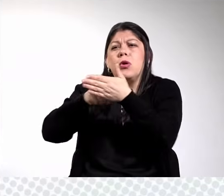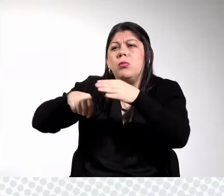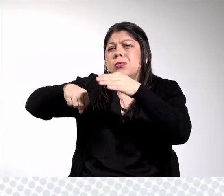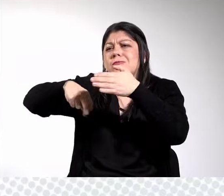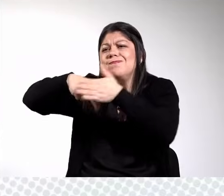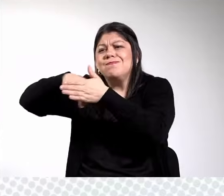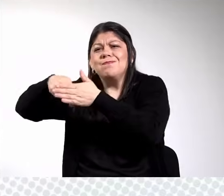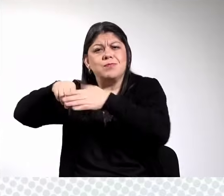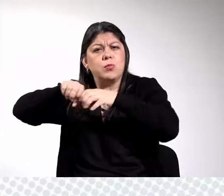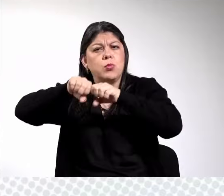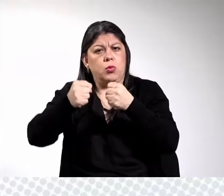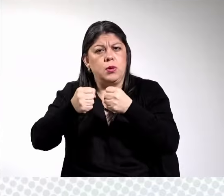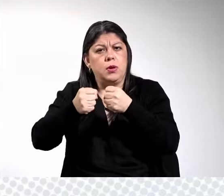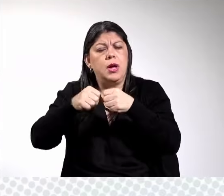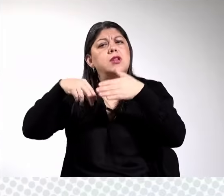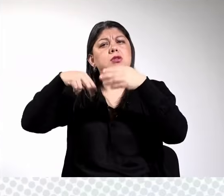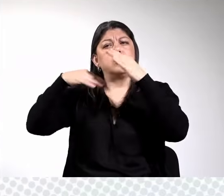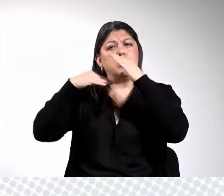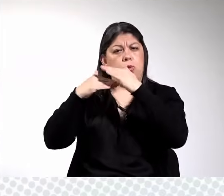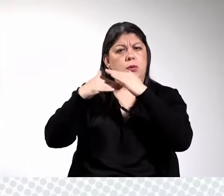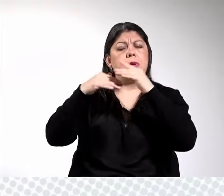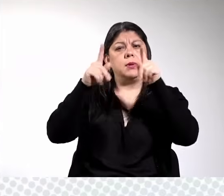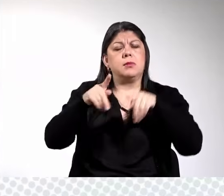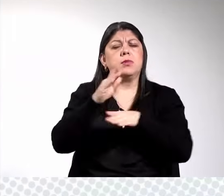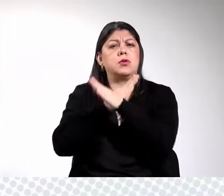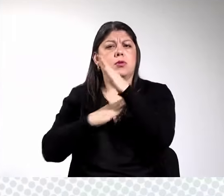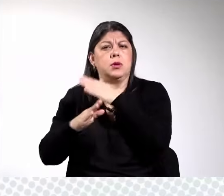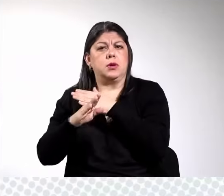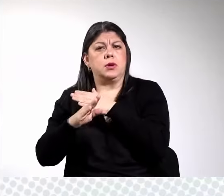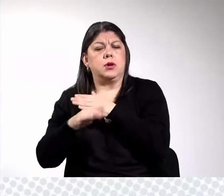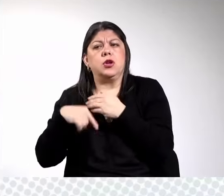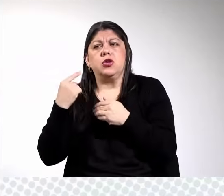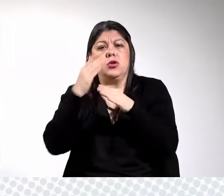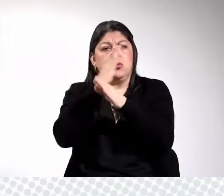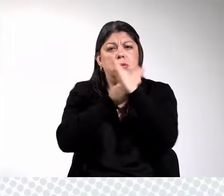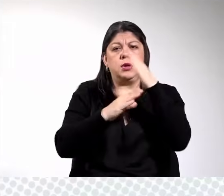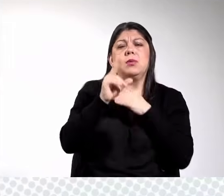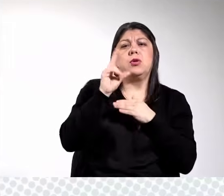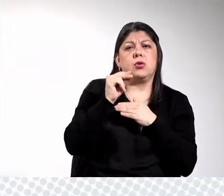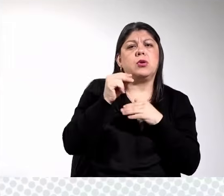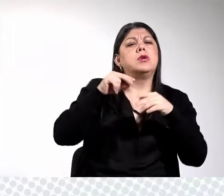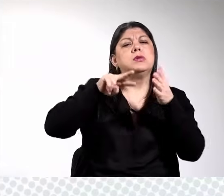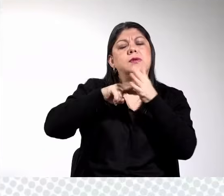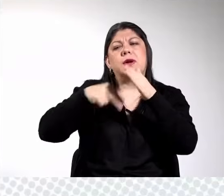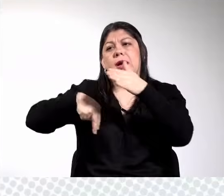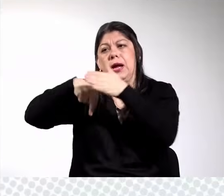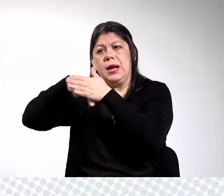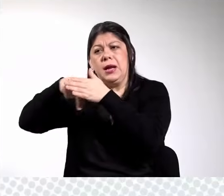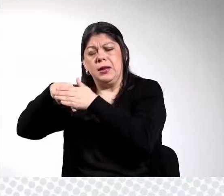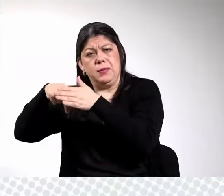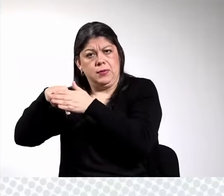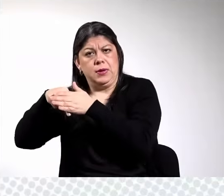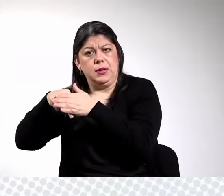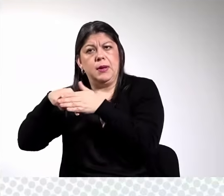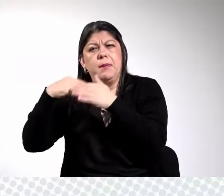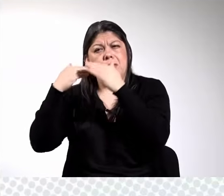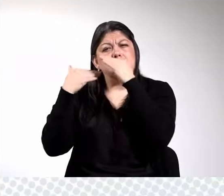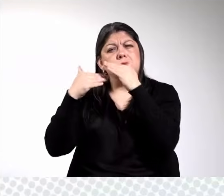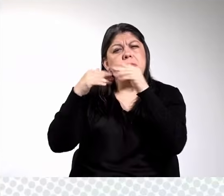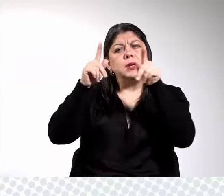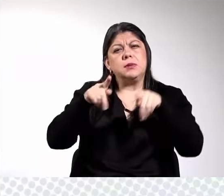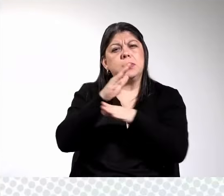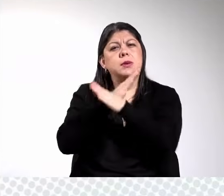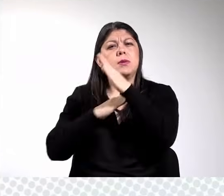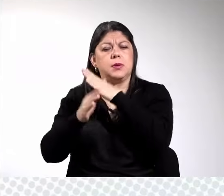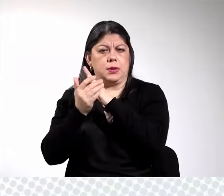que limita a las personas con discapacidad. No es en sí la discapacidad misma, son las barreras. Entonces, ese proceso que no